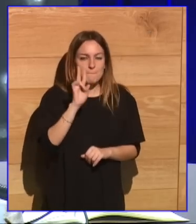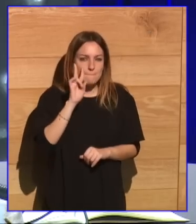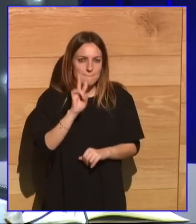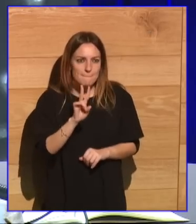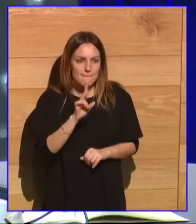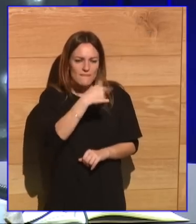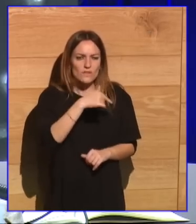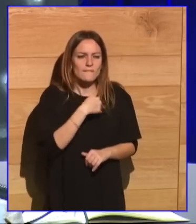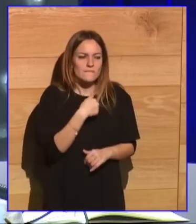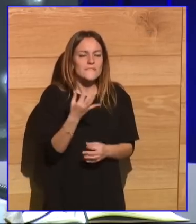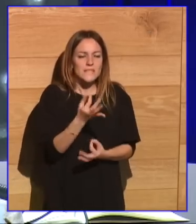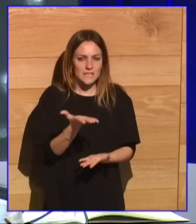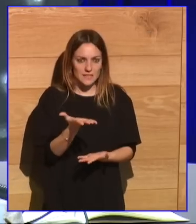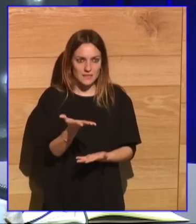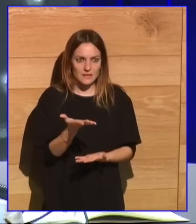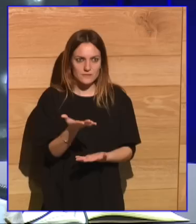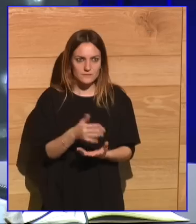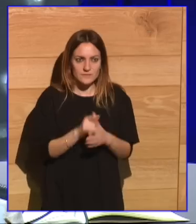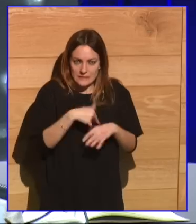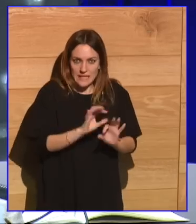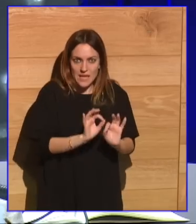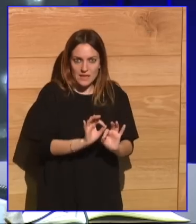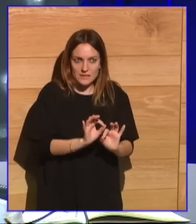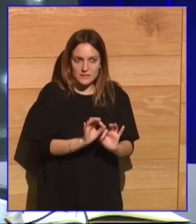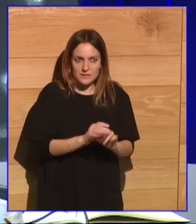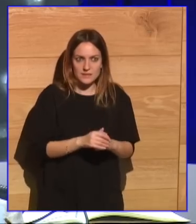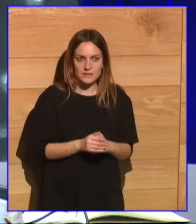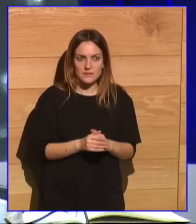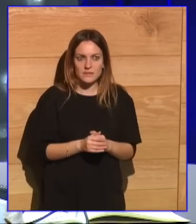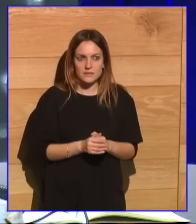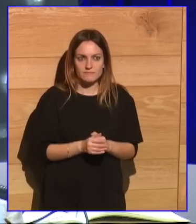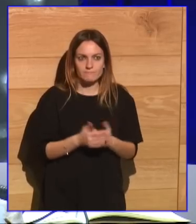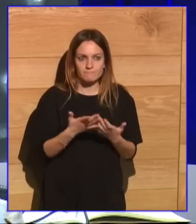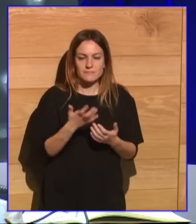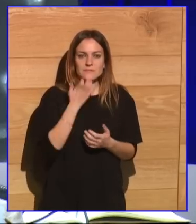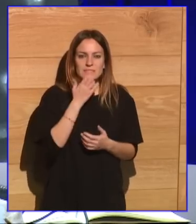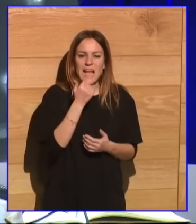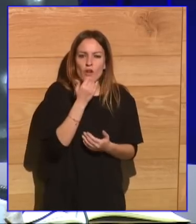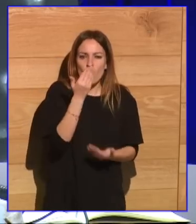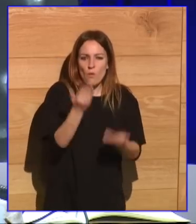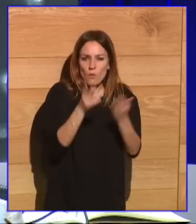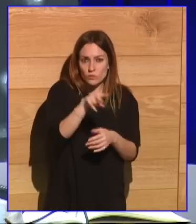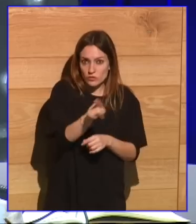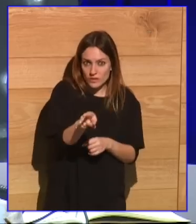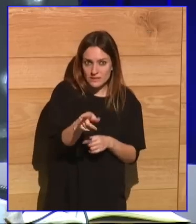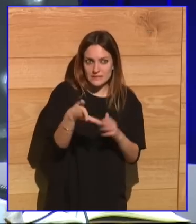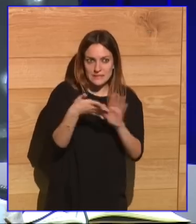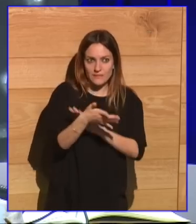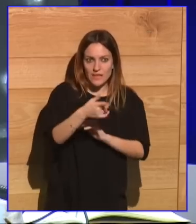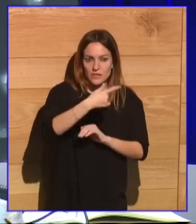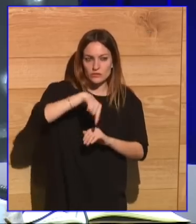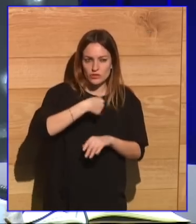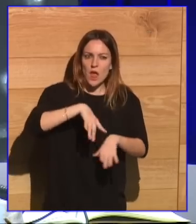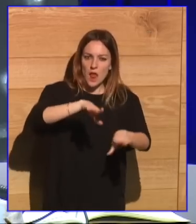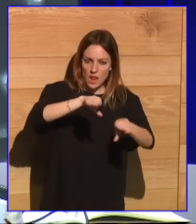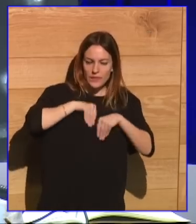tendencia primaria es la que es y no es completamente civilizada. Y cuando percibimos que algo es injusto, estamos perfectamente dispuestos a